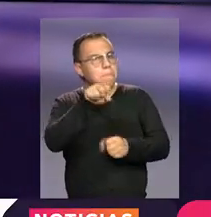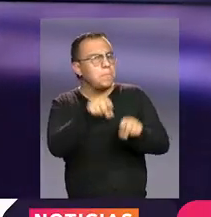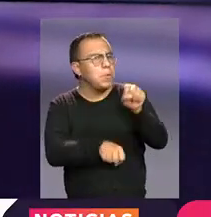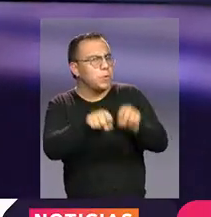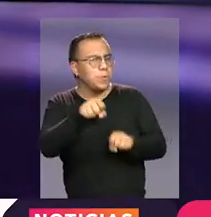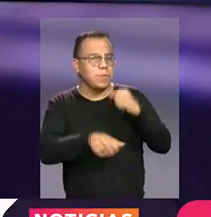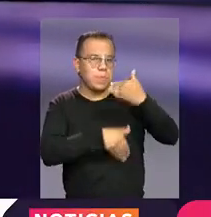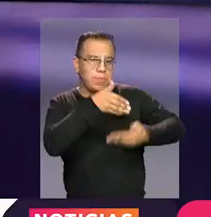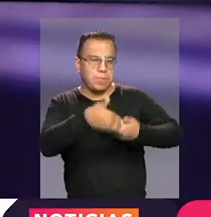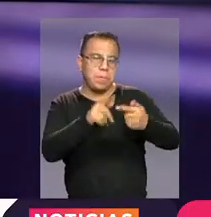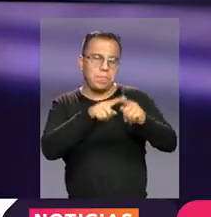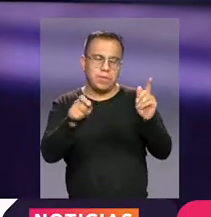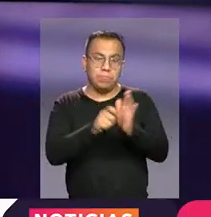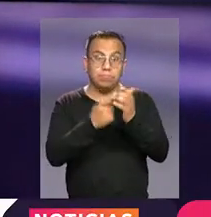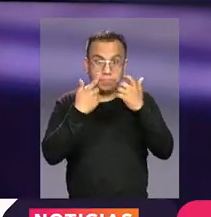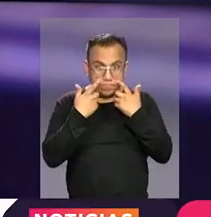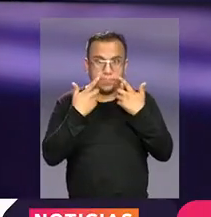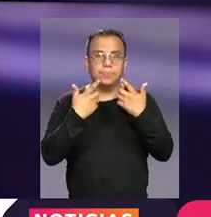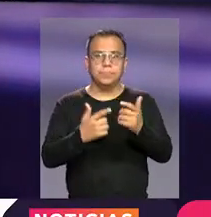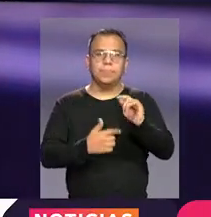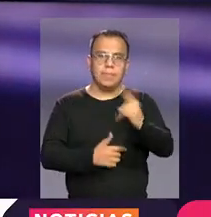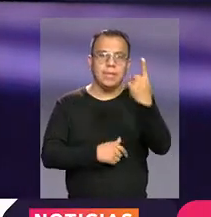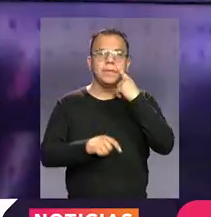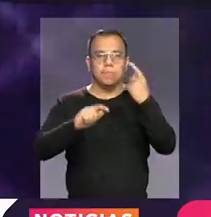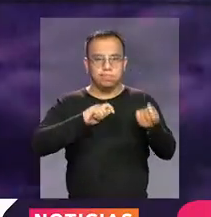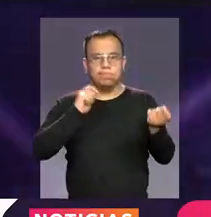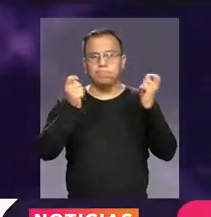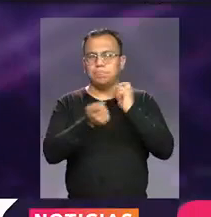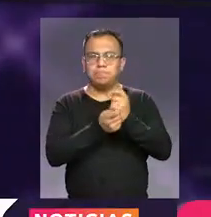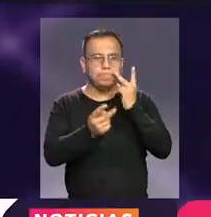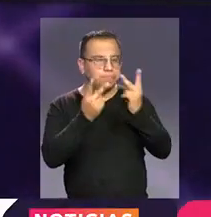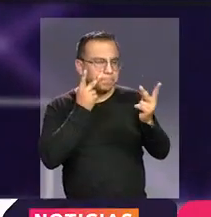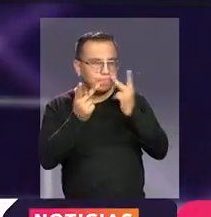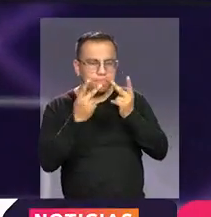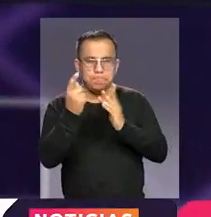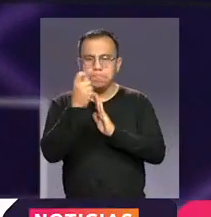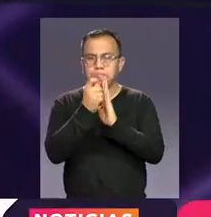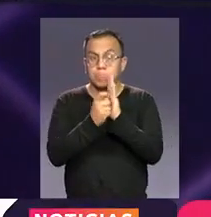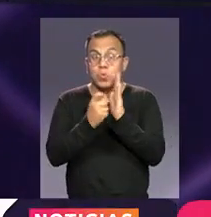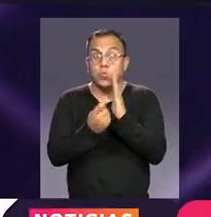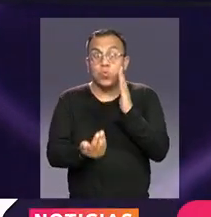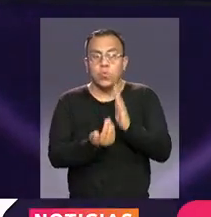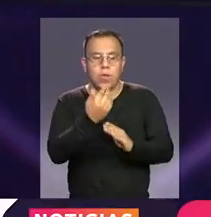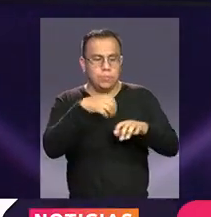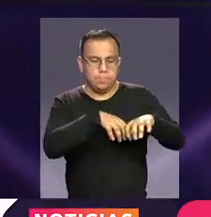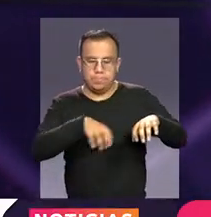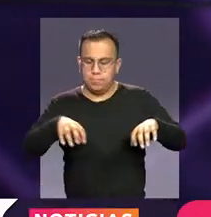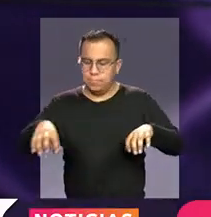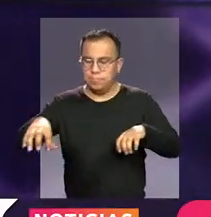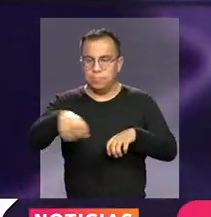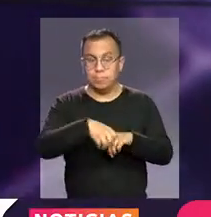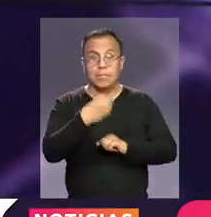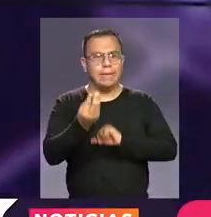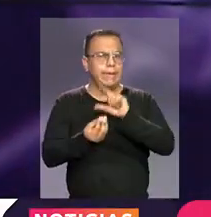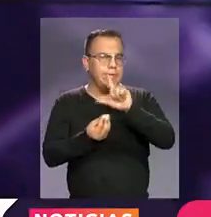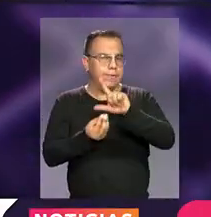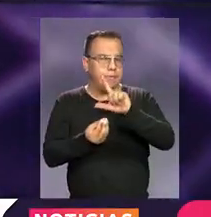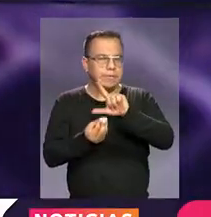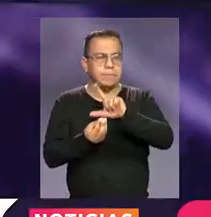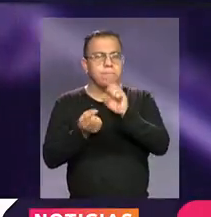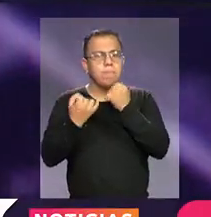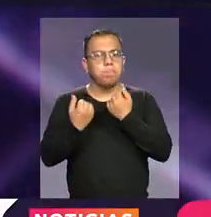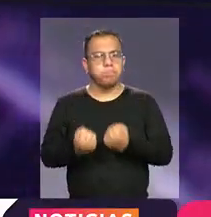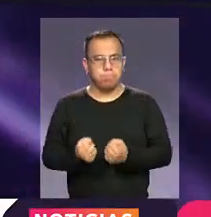progresistas pero sin duda hay hay cambios creo que hay que mirar con detalle la nueva composición como vemos el liberalismo se mantiene como la fuerza